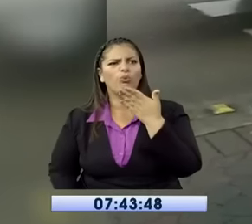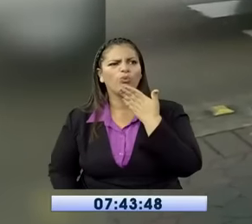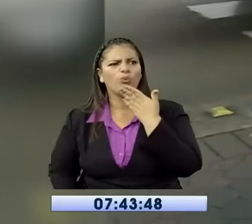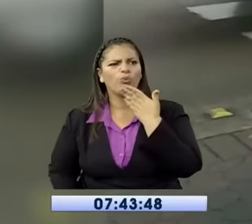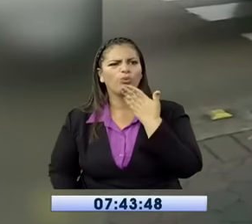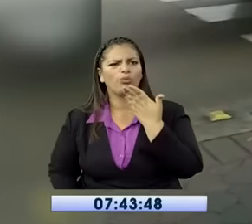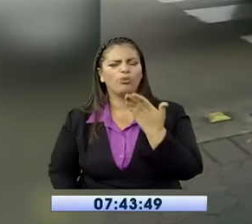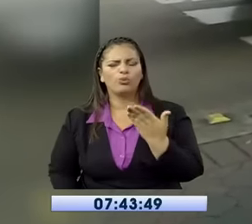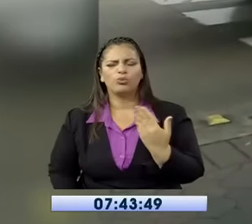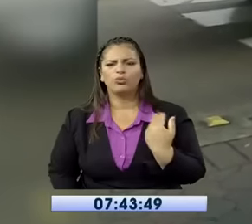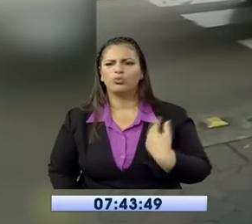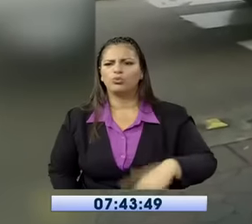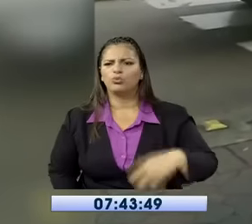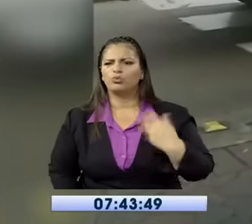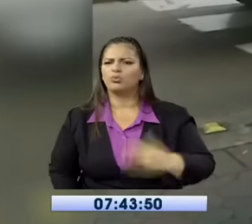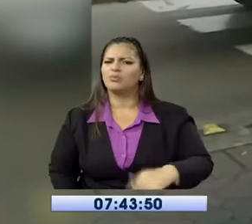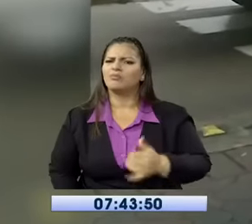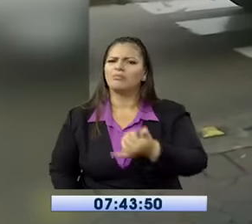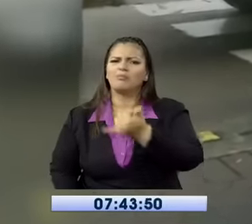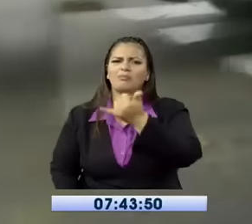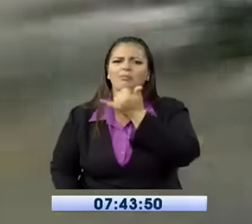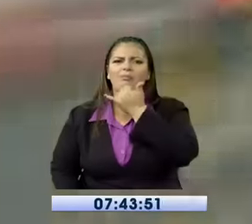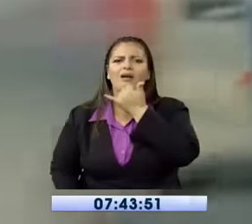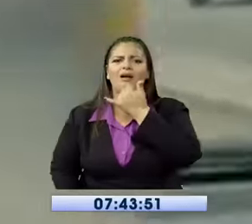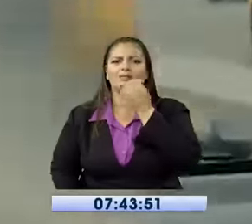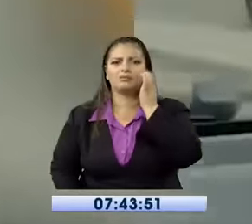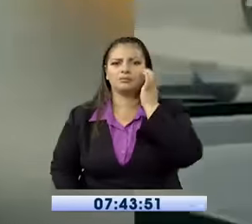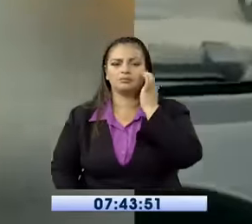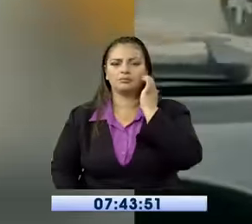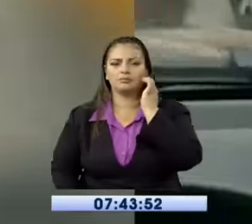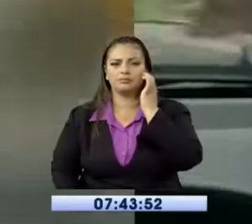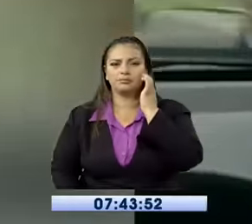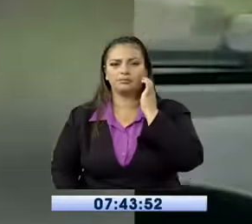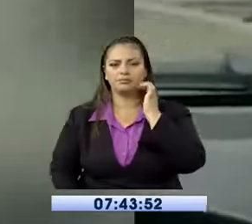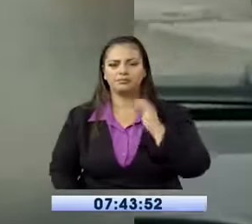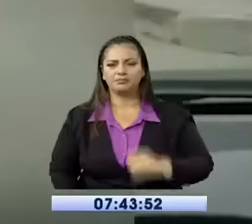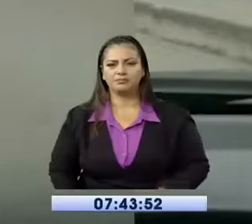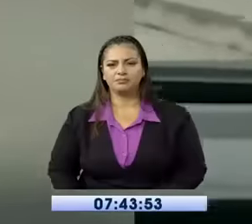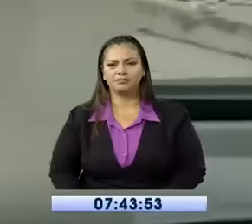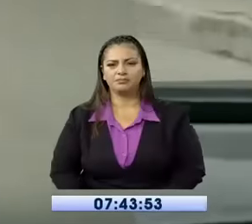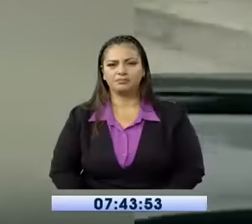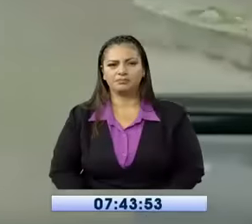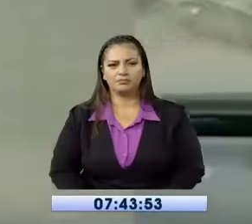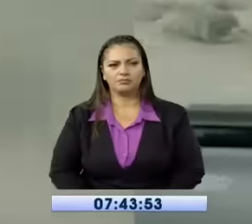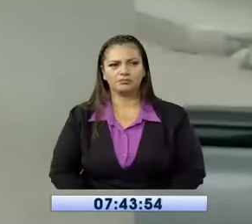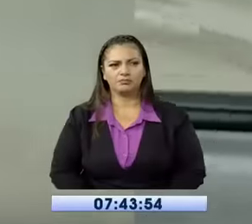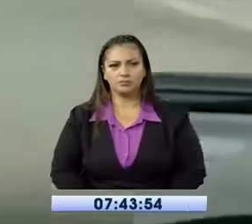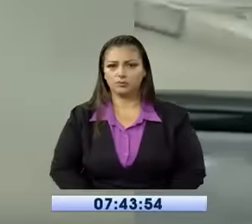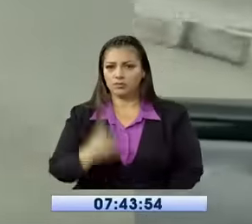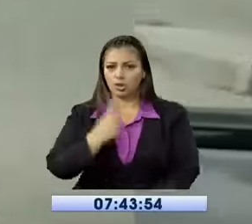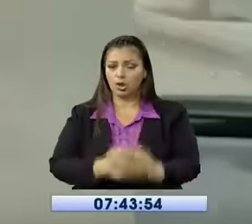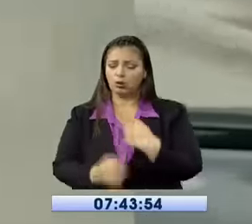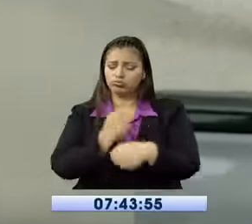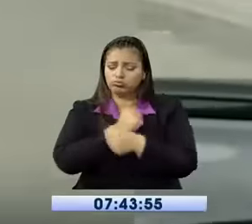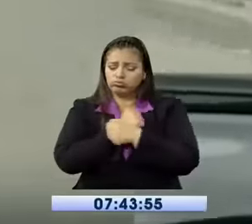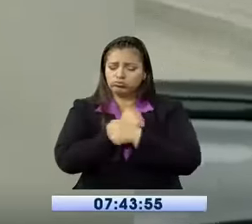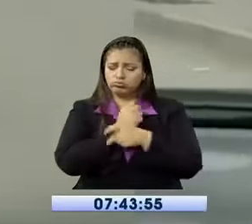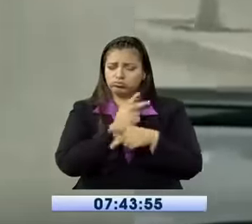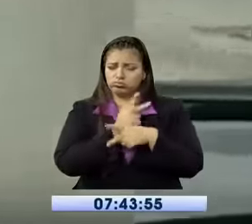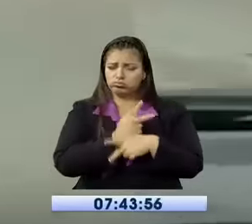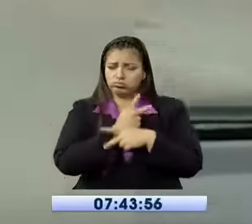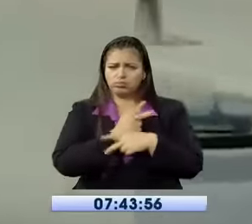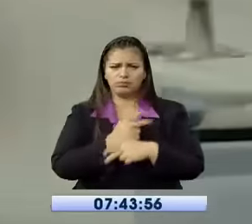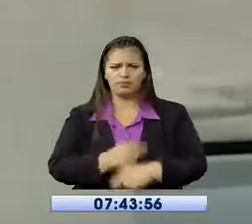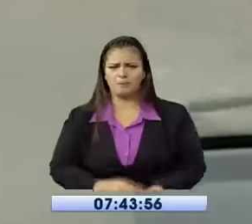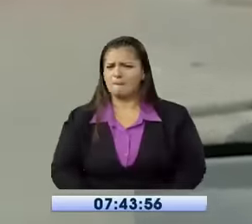qué terrible esa es otra pésima costumbre que tiene la gente que yo no sé qué es que piensan creen que eso es amar a los hijos por favor es igual que llevarlos en la